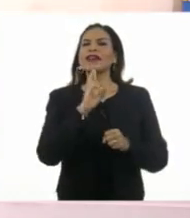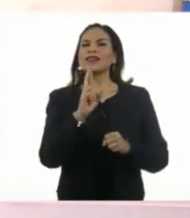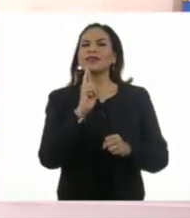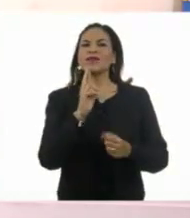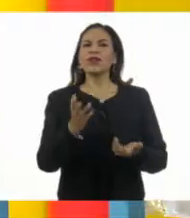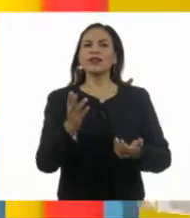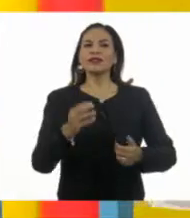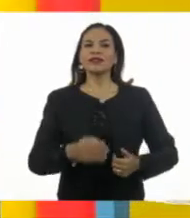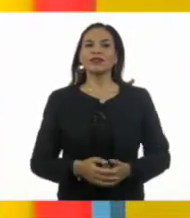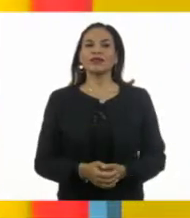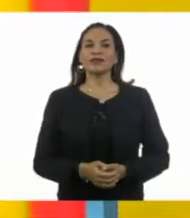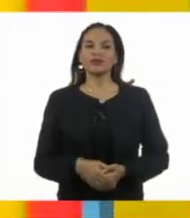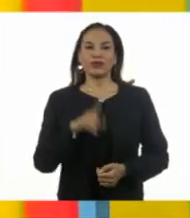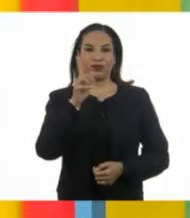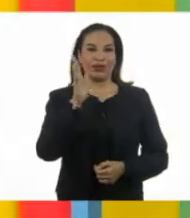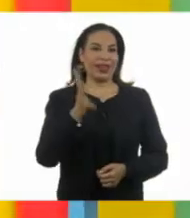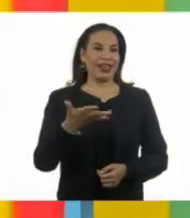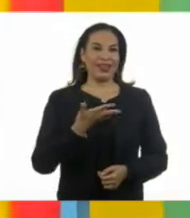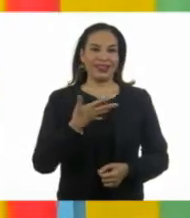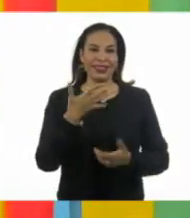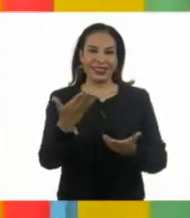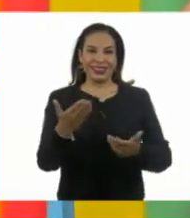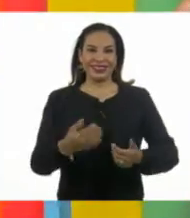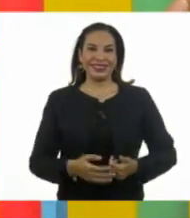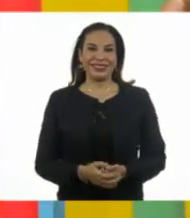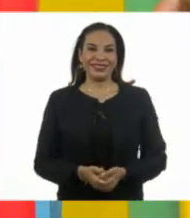respuestas? Tú ya la tienes.